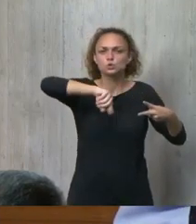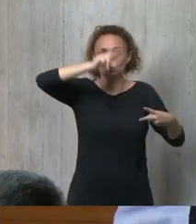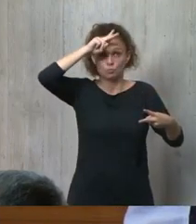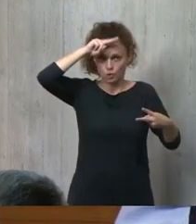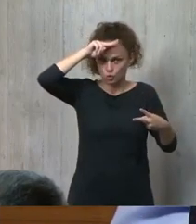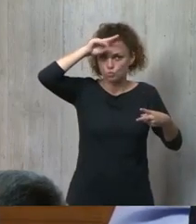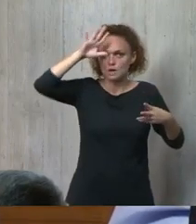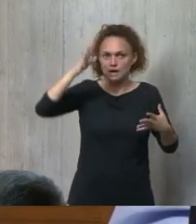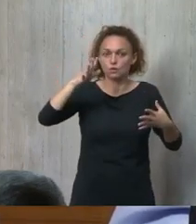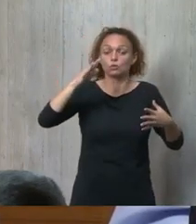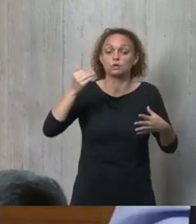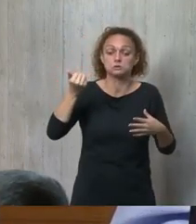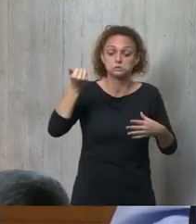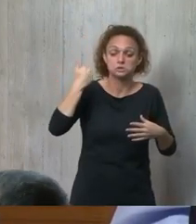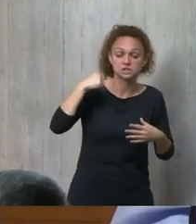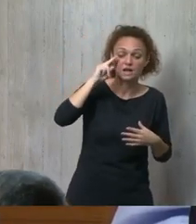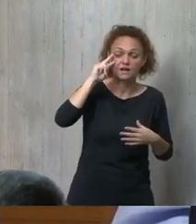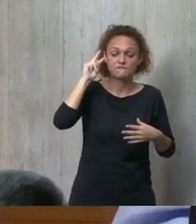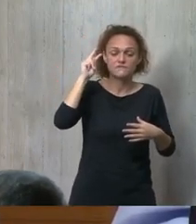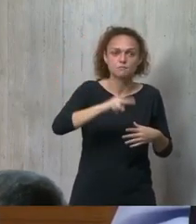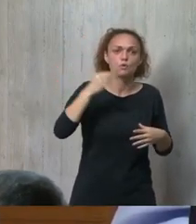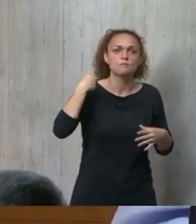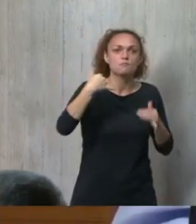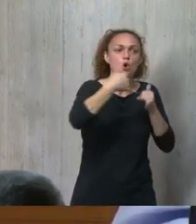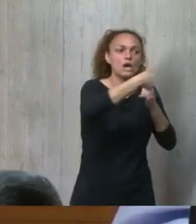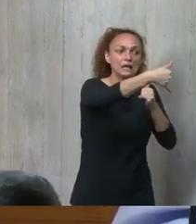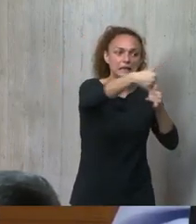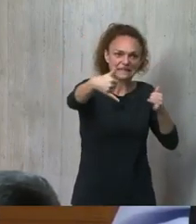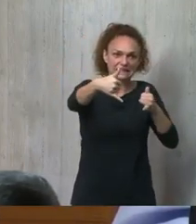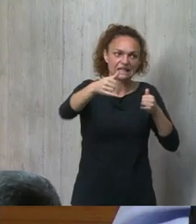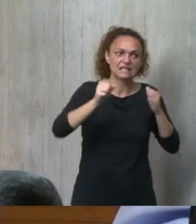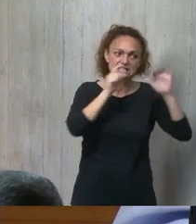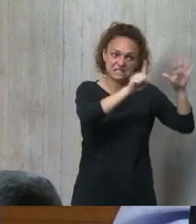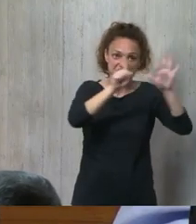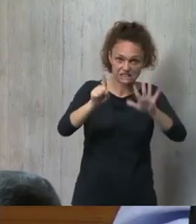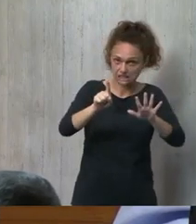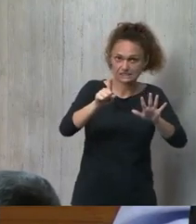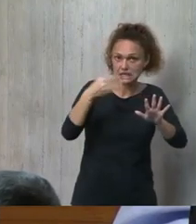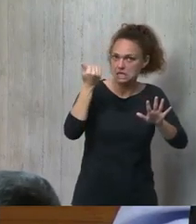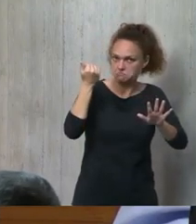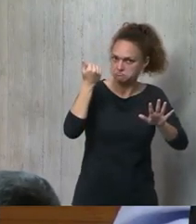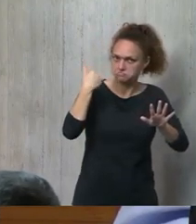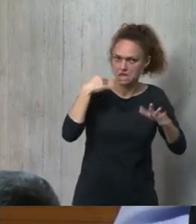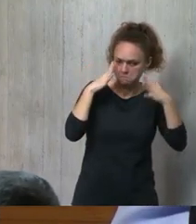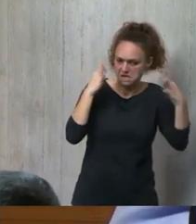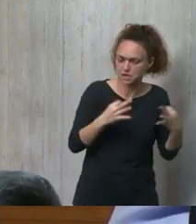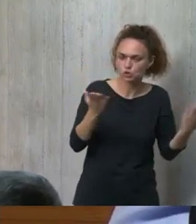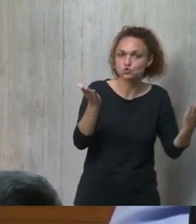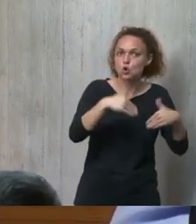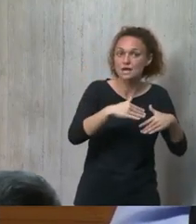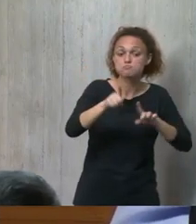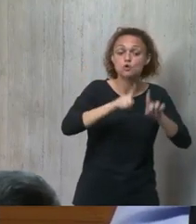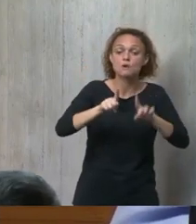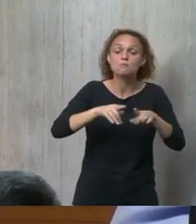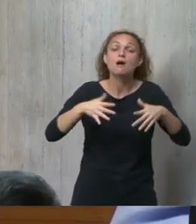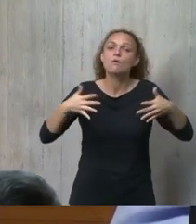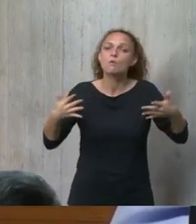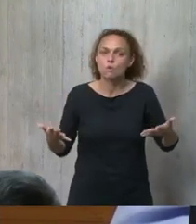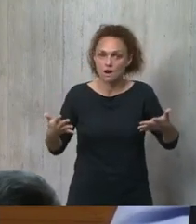la posibilidad de aproximación a la línea de 66, el siguiente problema era que el incendio llegase a una de